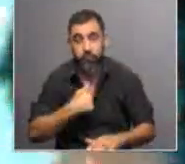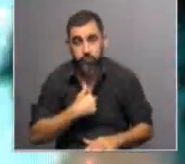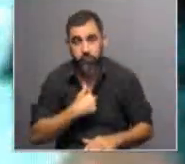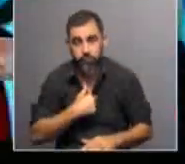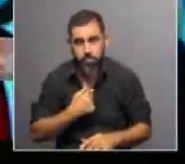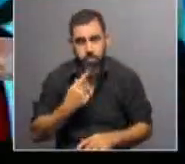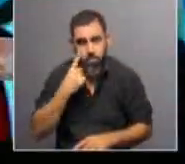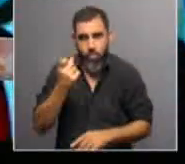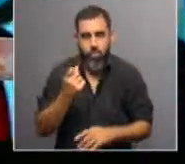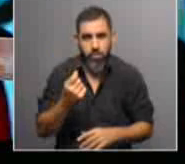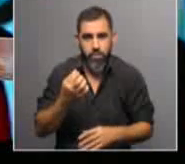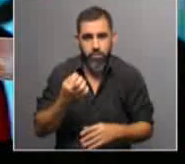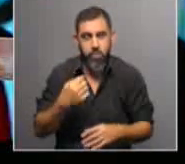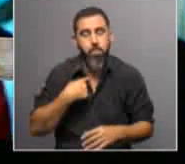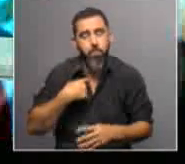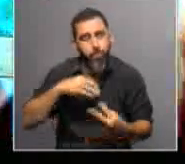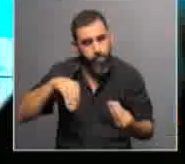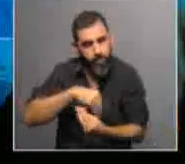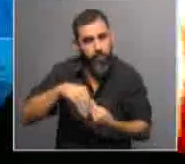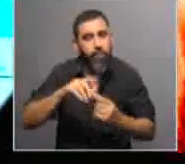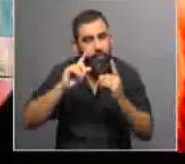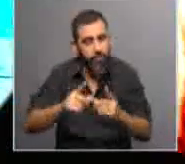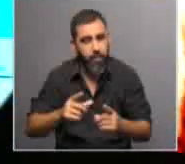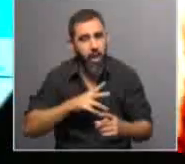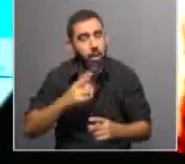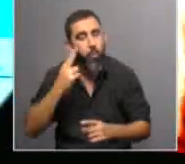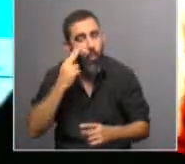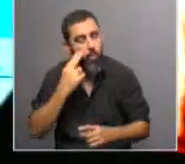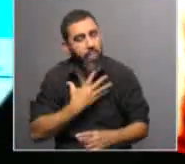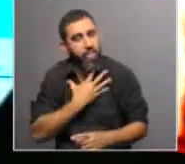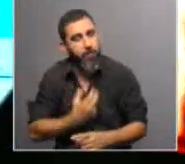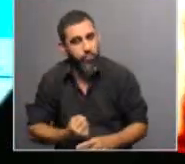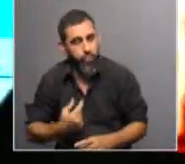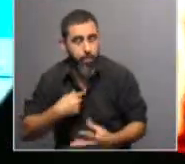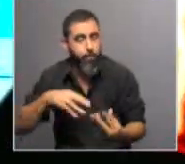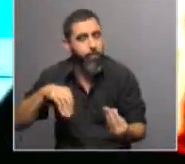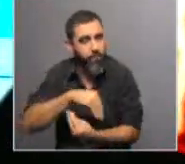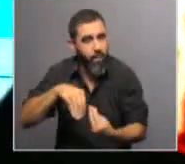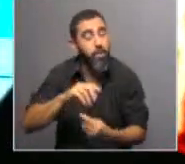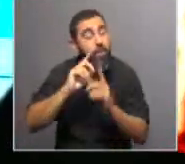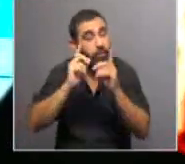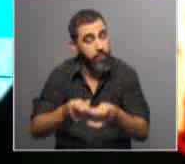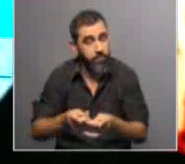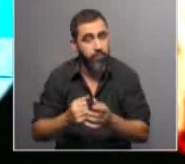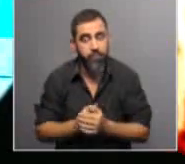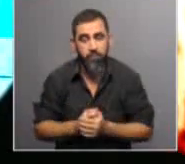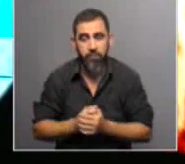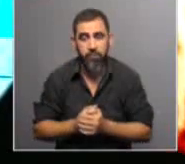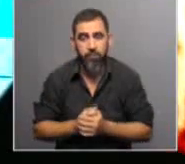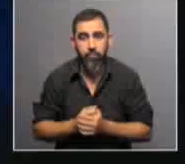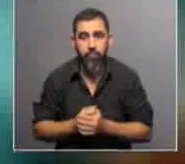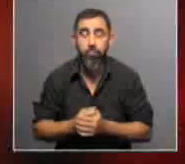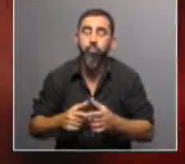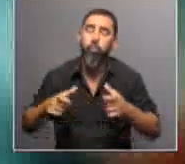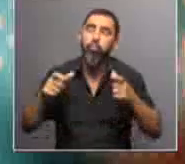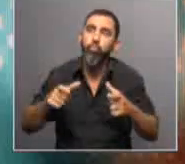lo vi. Más mi familia tiene un problema con depresión en la familia. Y entonces, pero por suerte